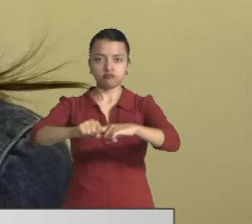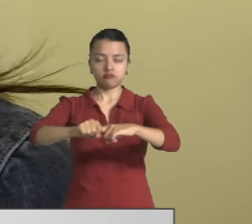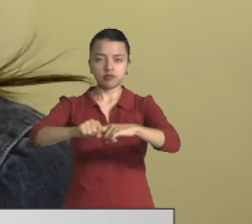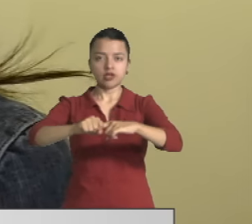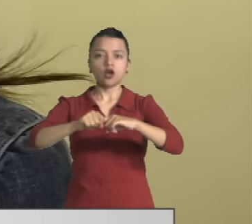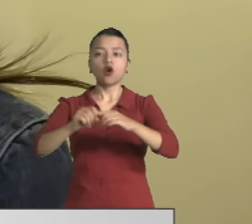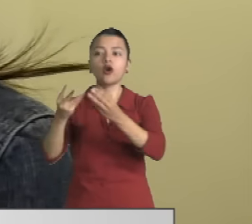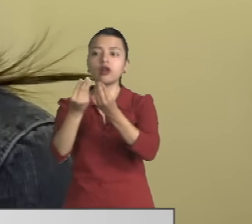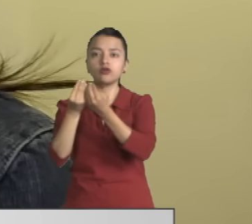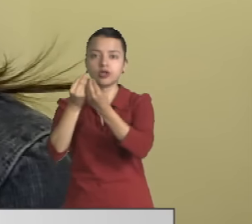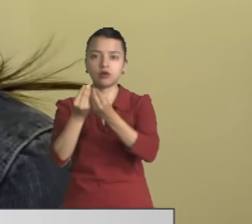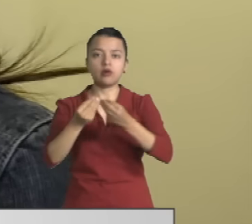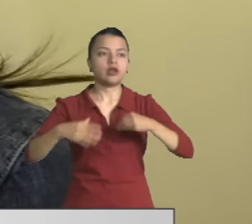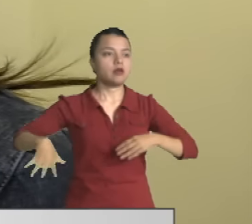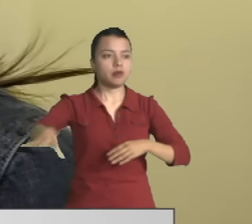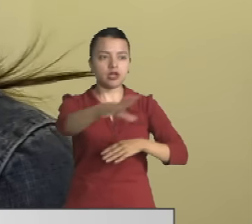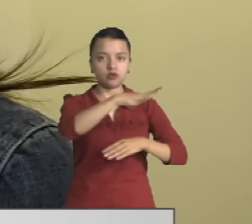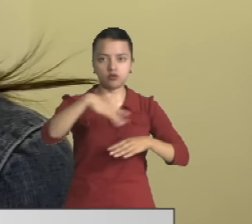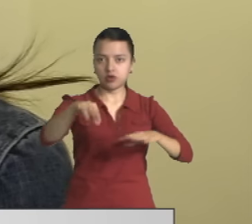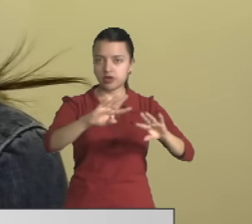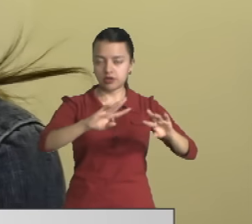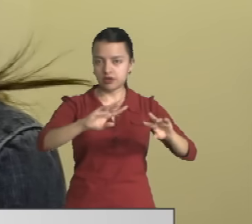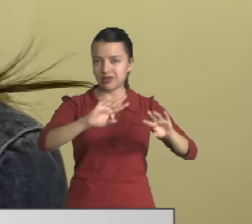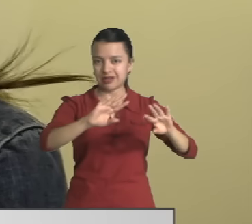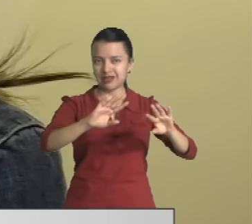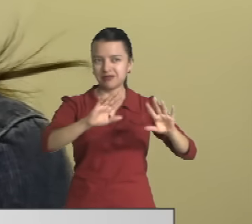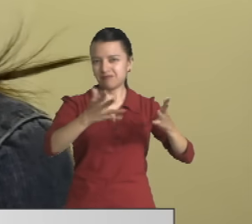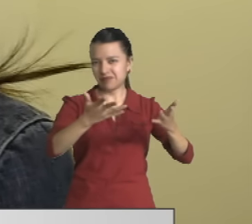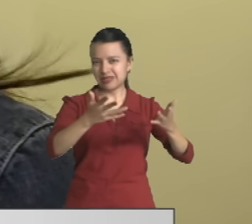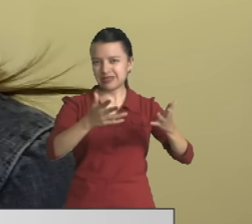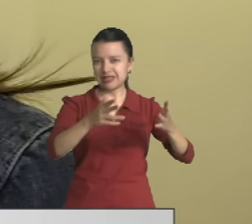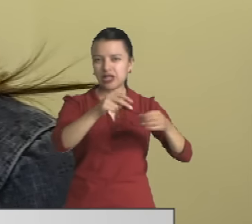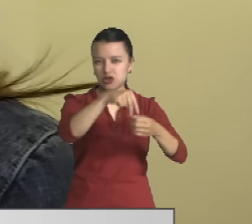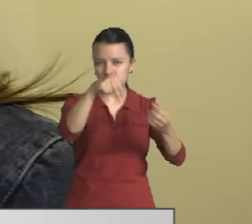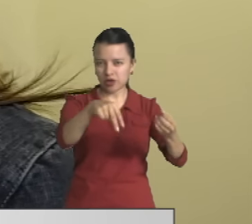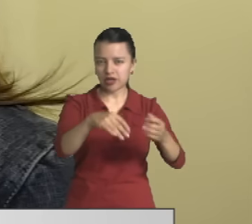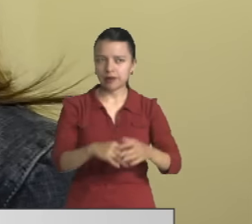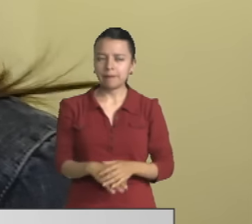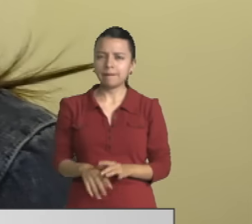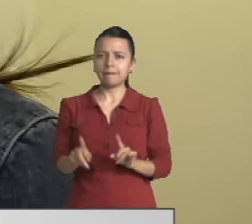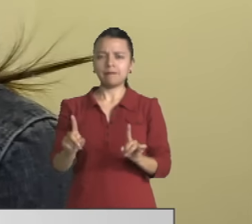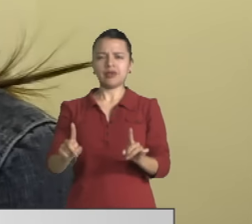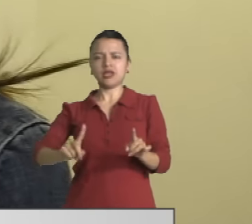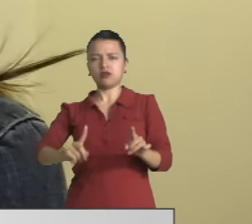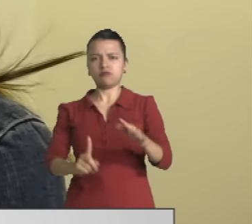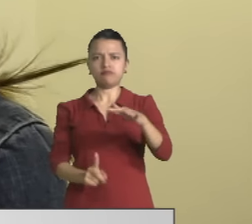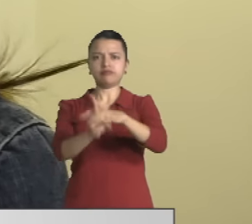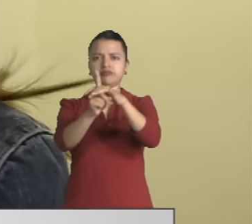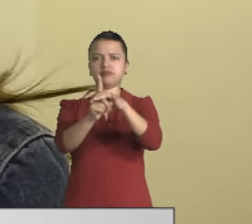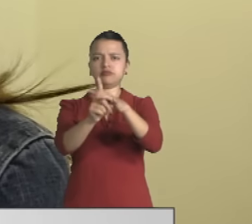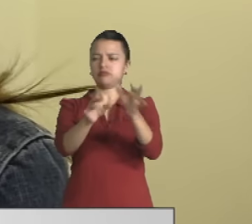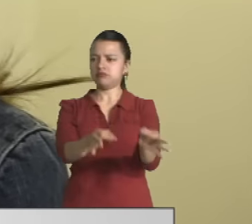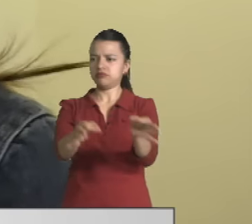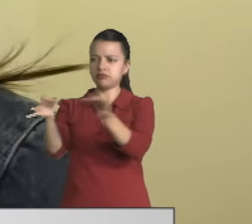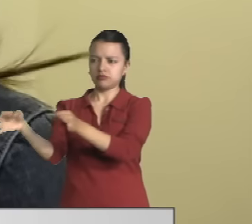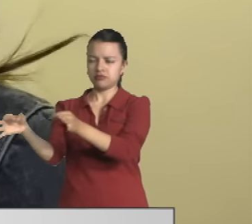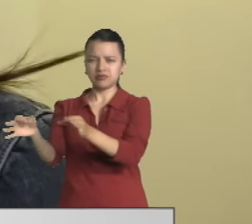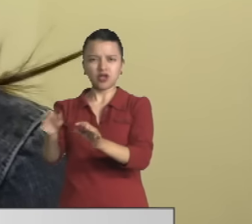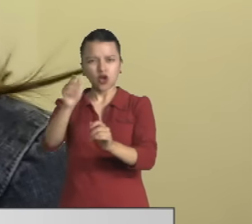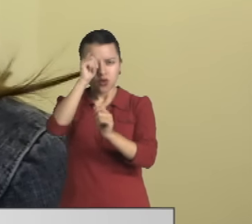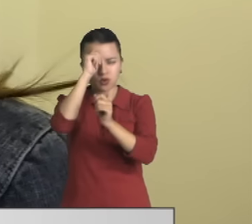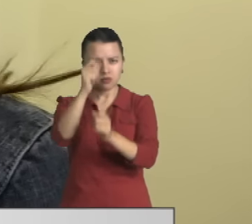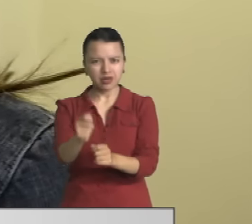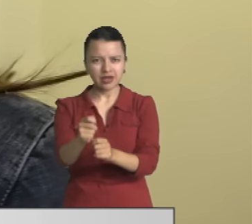la ciudadanía y encontramos que había un homenaje a la memoria del doctor Luis Carlos Galán. Bienvenidos todos los homenajes, pero